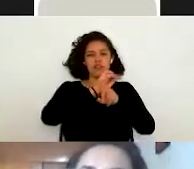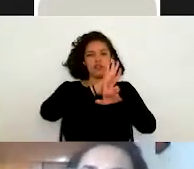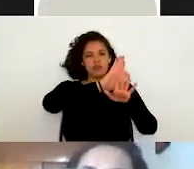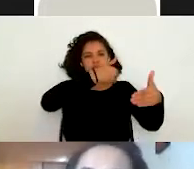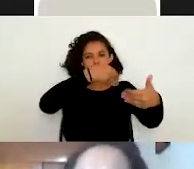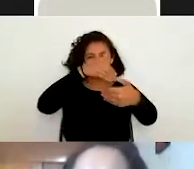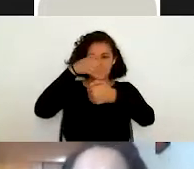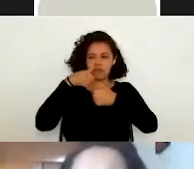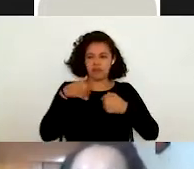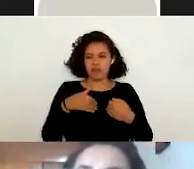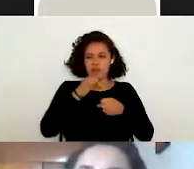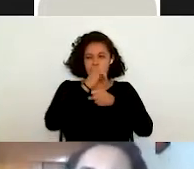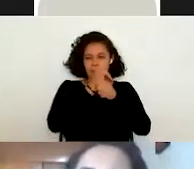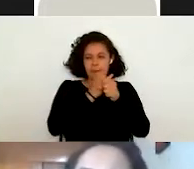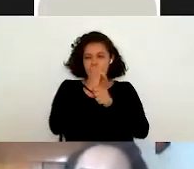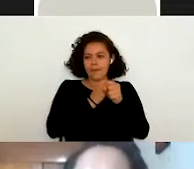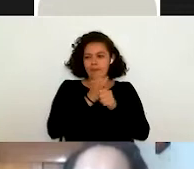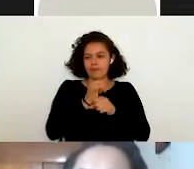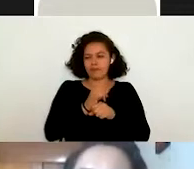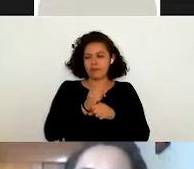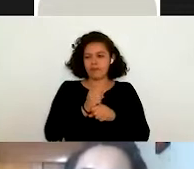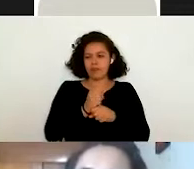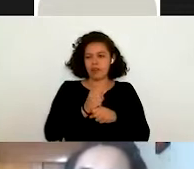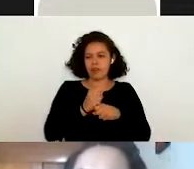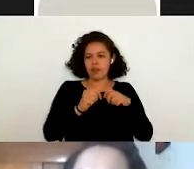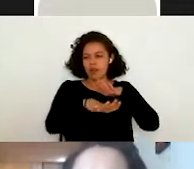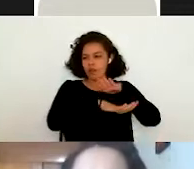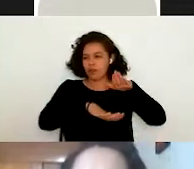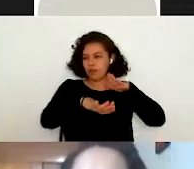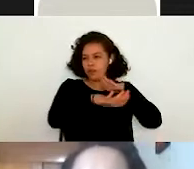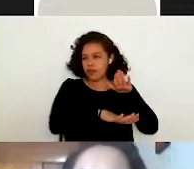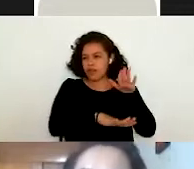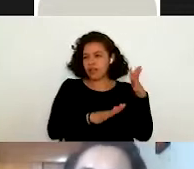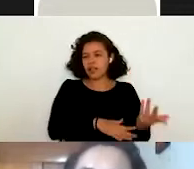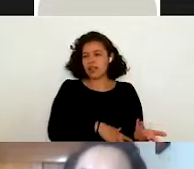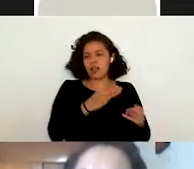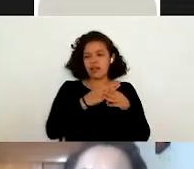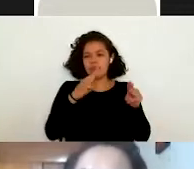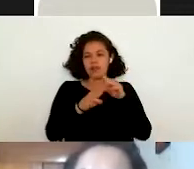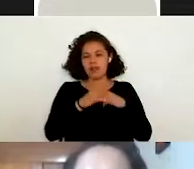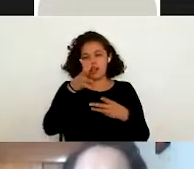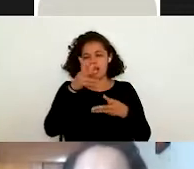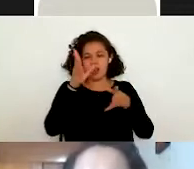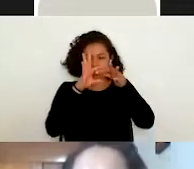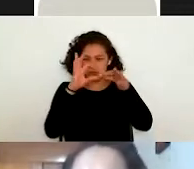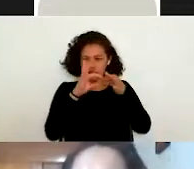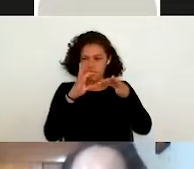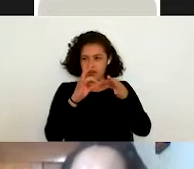información, investigación, ¿no? Los fundamentos, la definición de materiales, ¿no? Y también